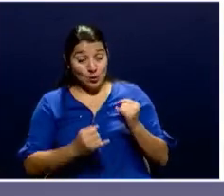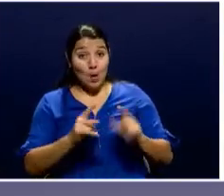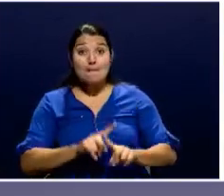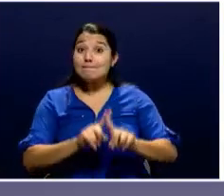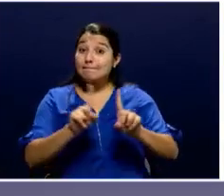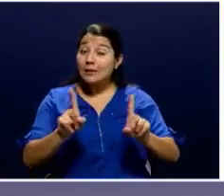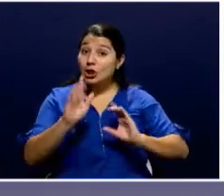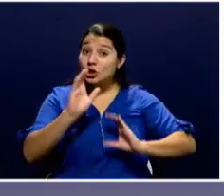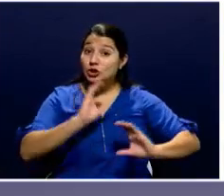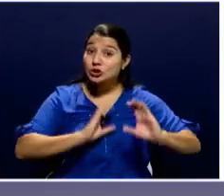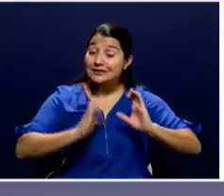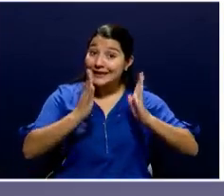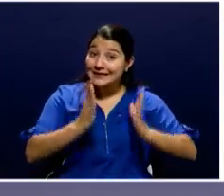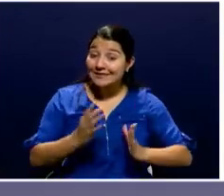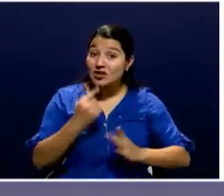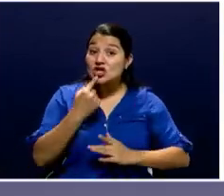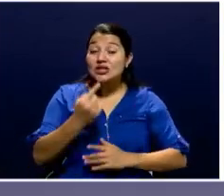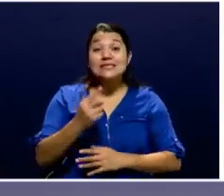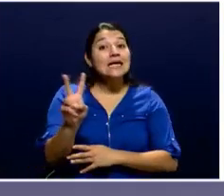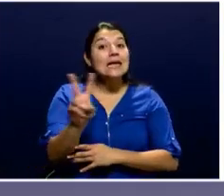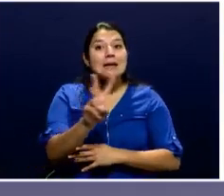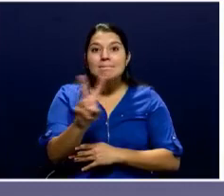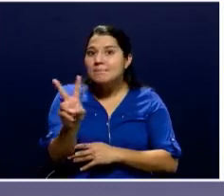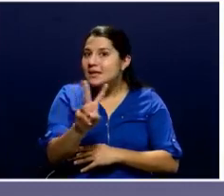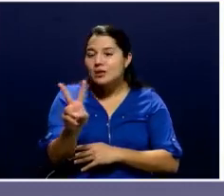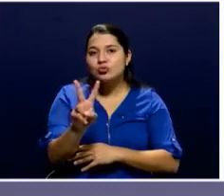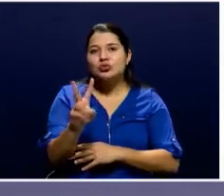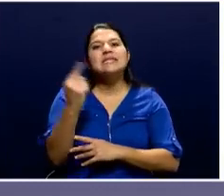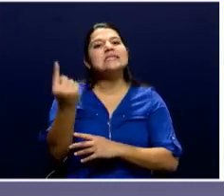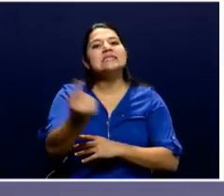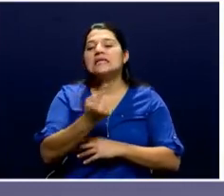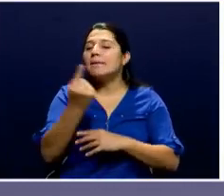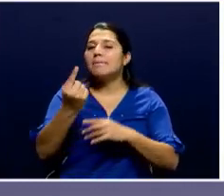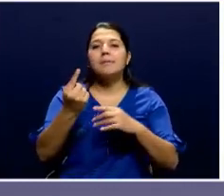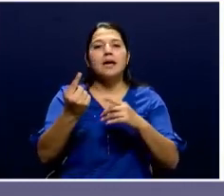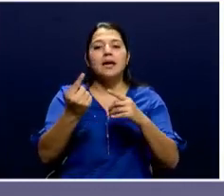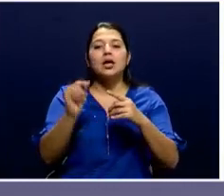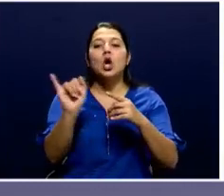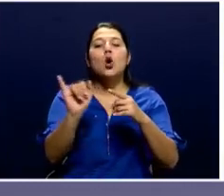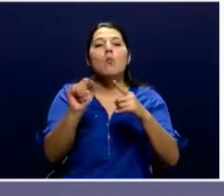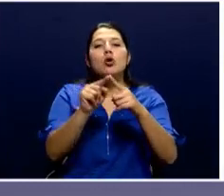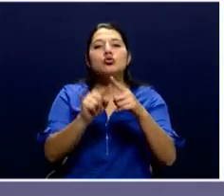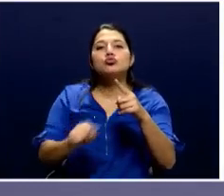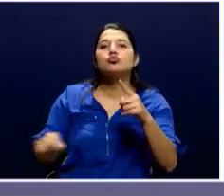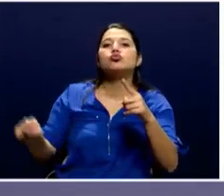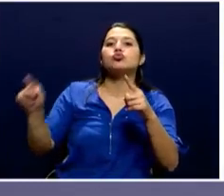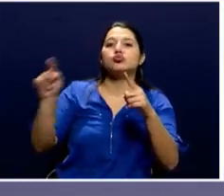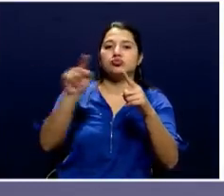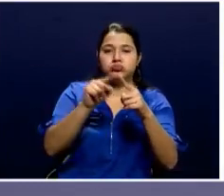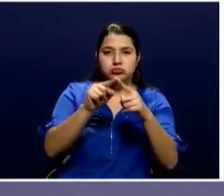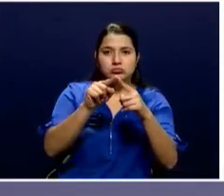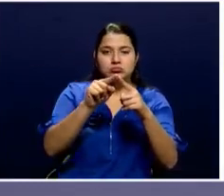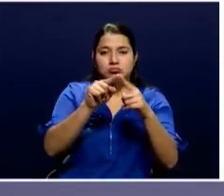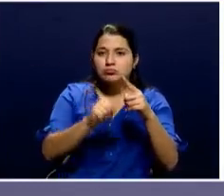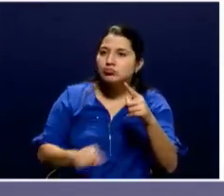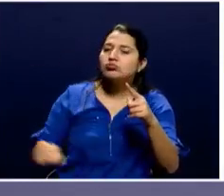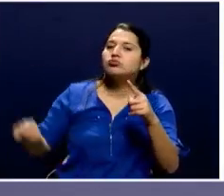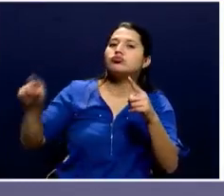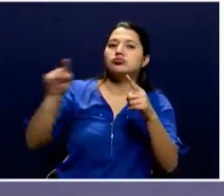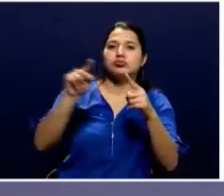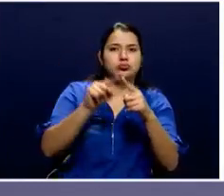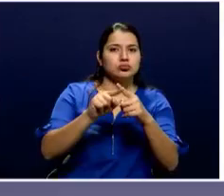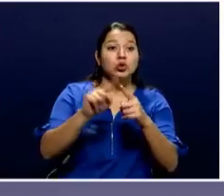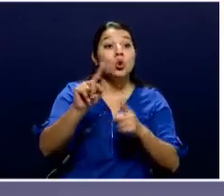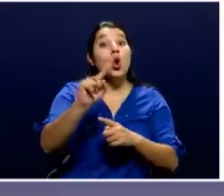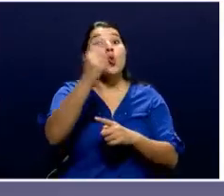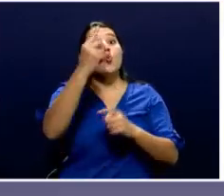científicos hablan de que el virus se mueve por oleadas, que a esto que está pasando va a venir otra ola. ¿Qué